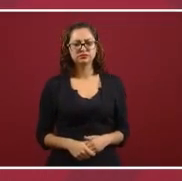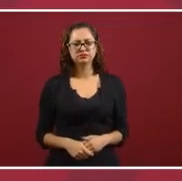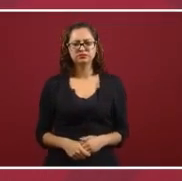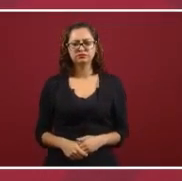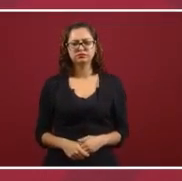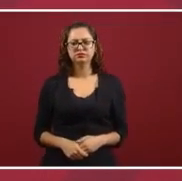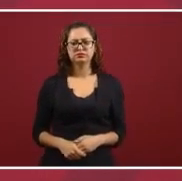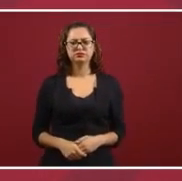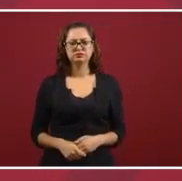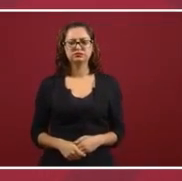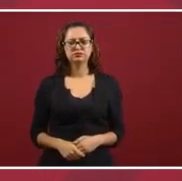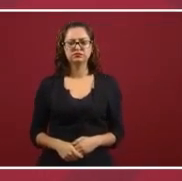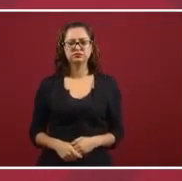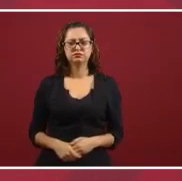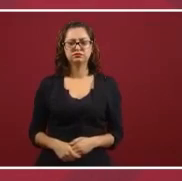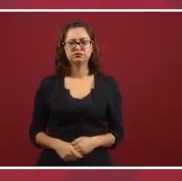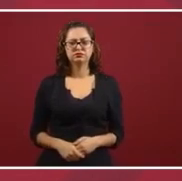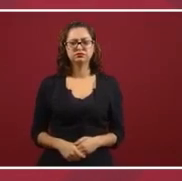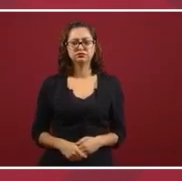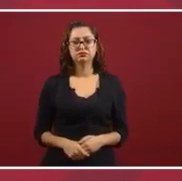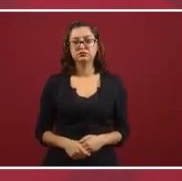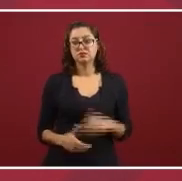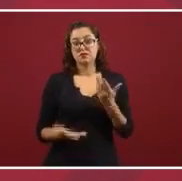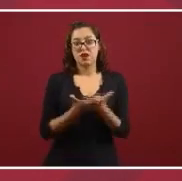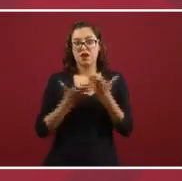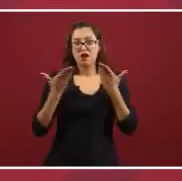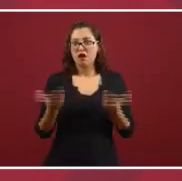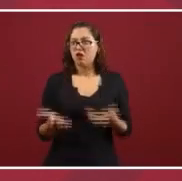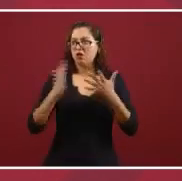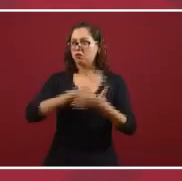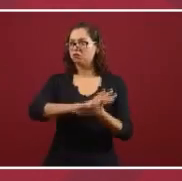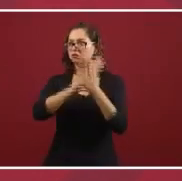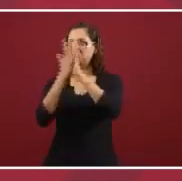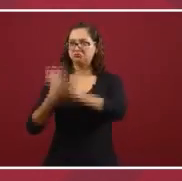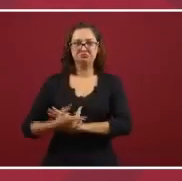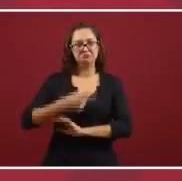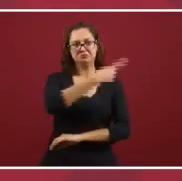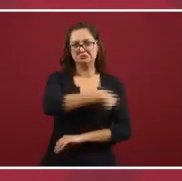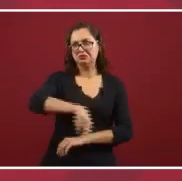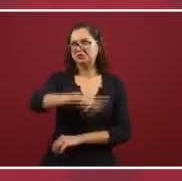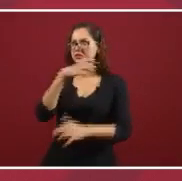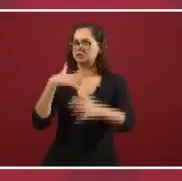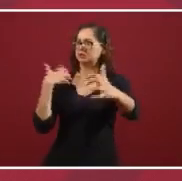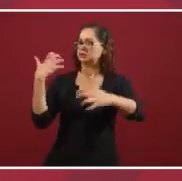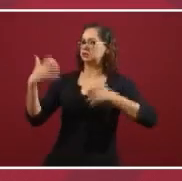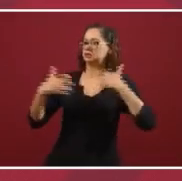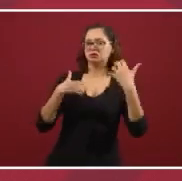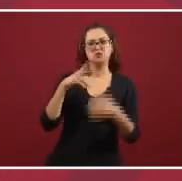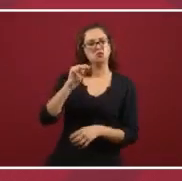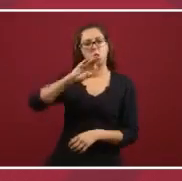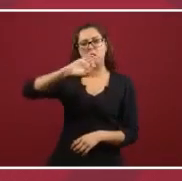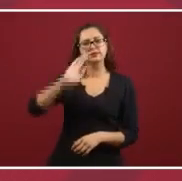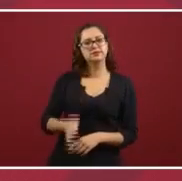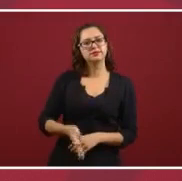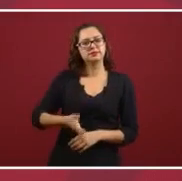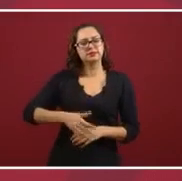Y por eso no aceptan los cambios. Pero imagínense si